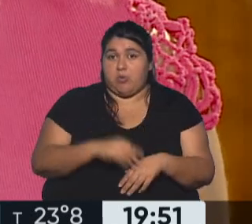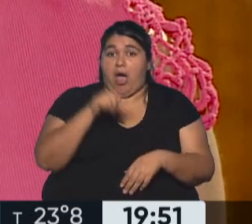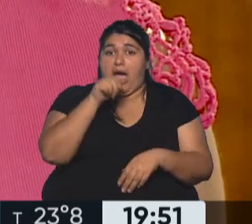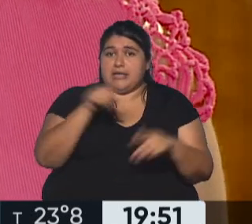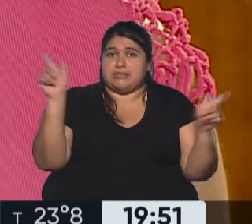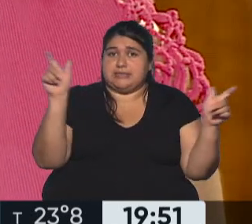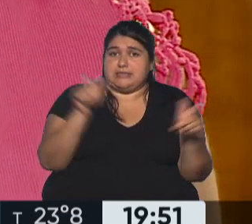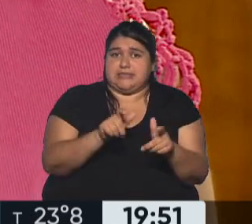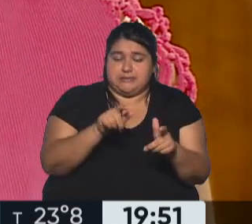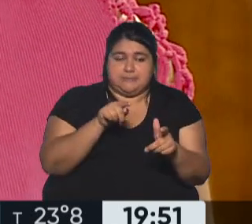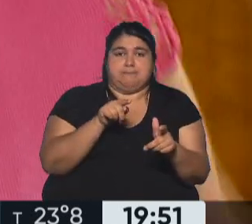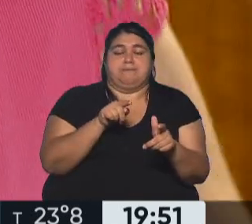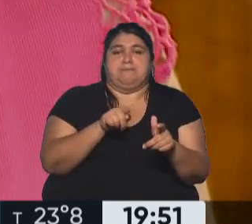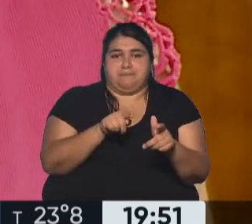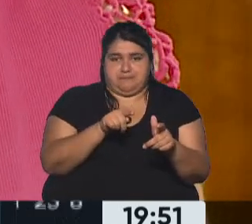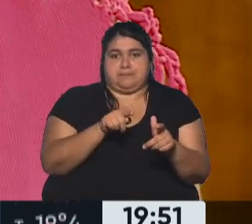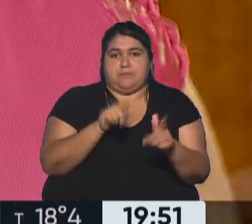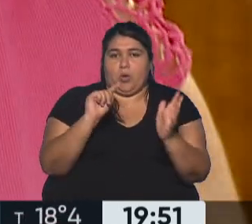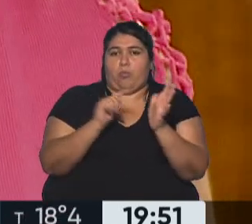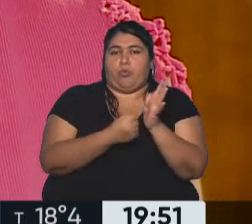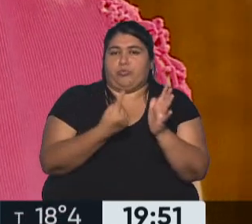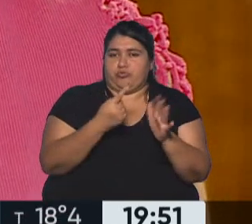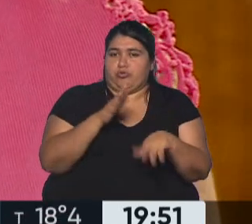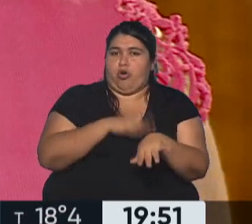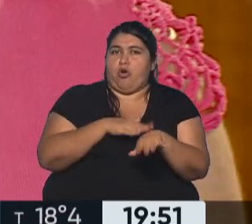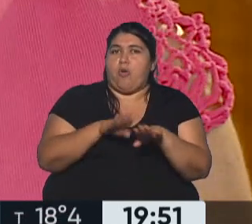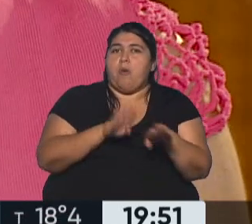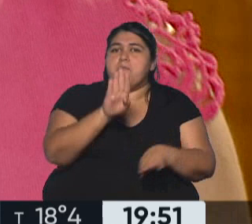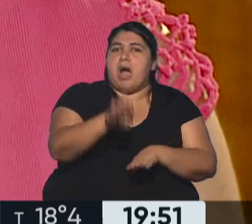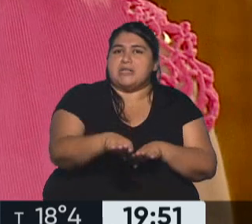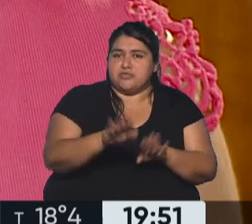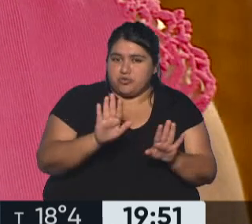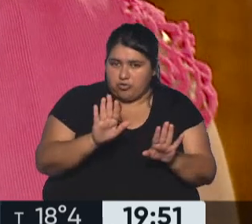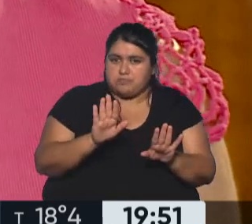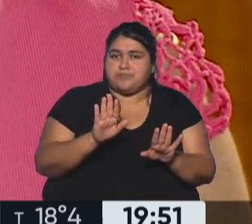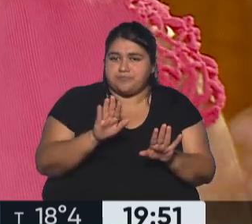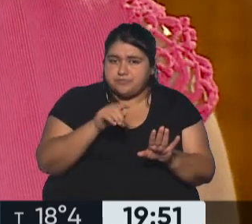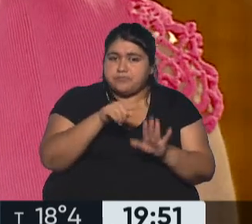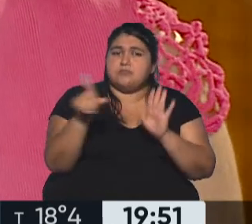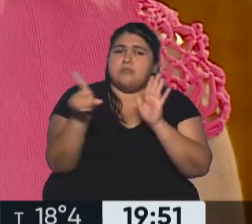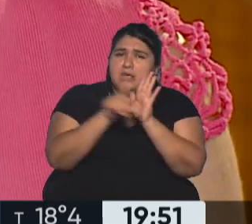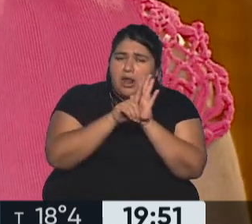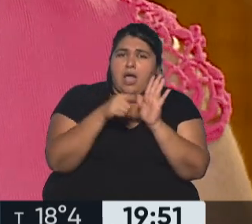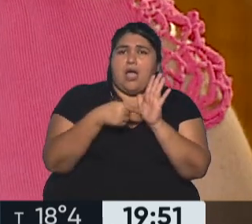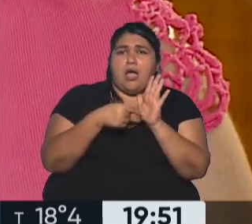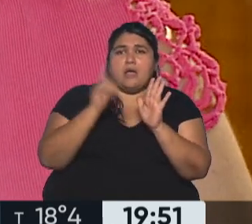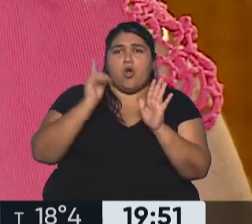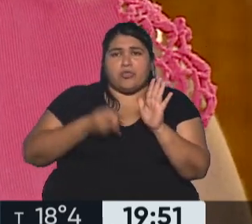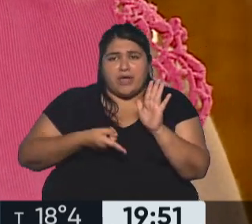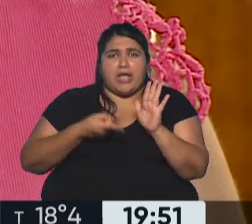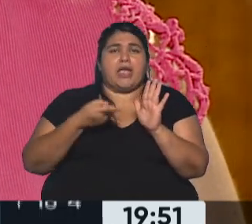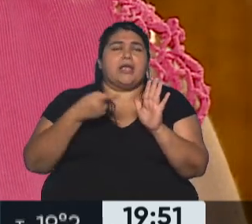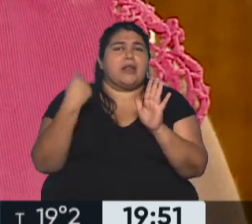tamaño de este punto de partida para esta aspiración, ¿no?, que marca la ley y que marca toda